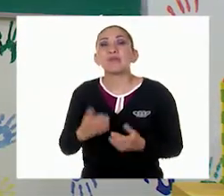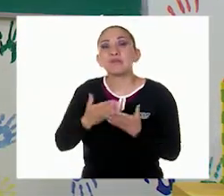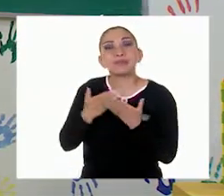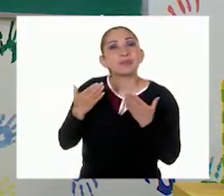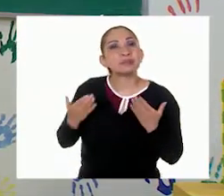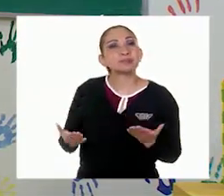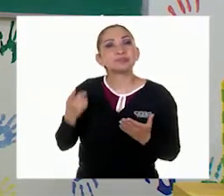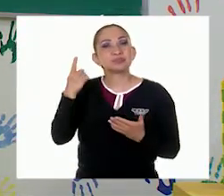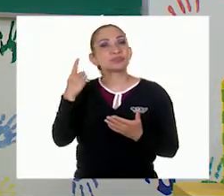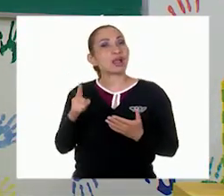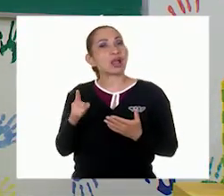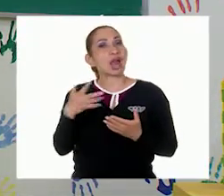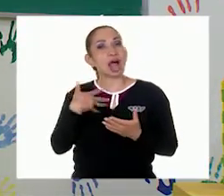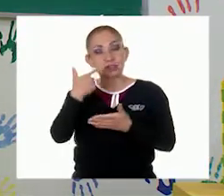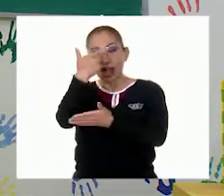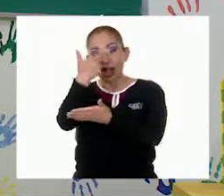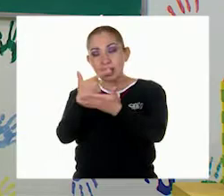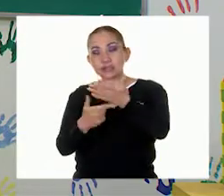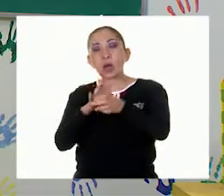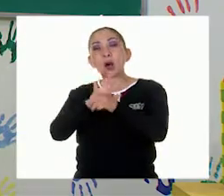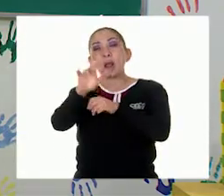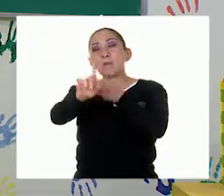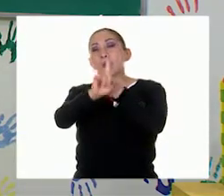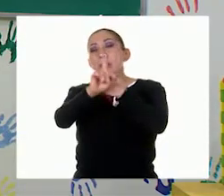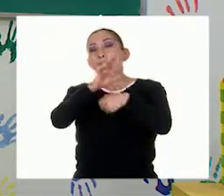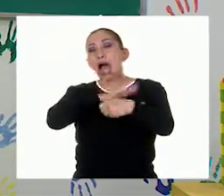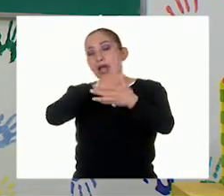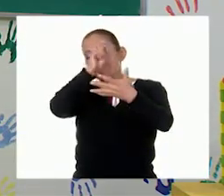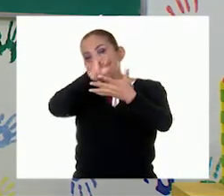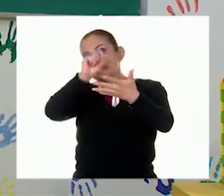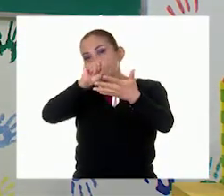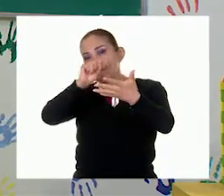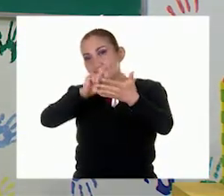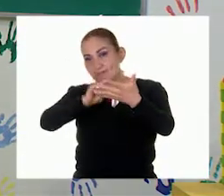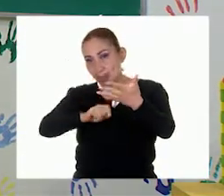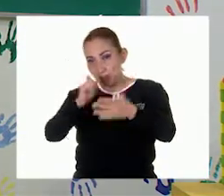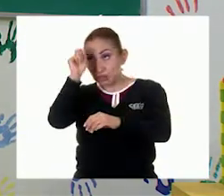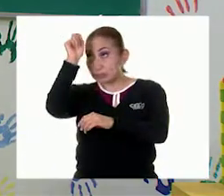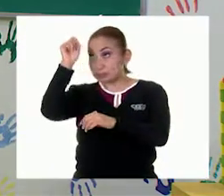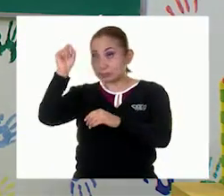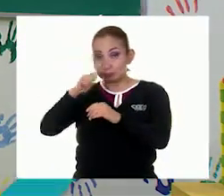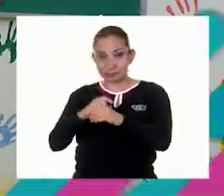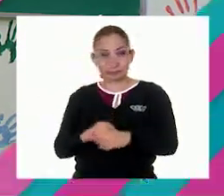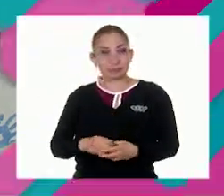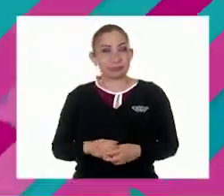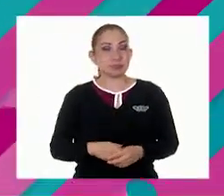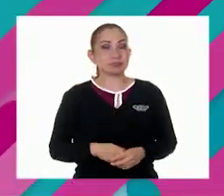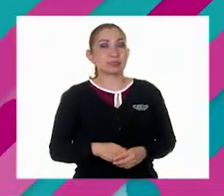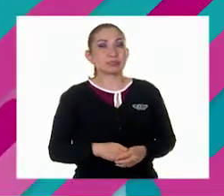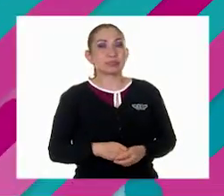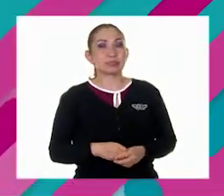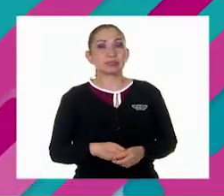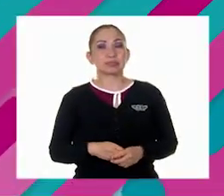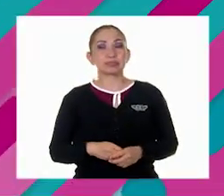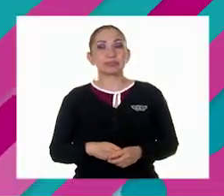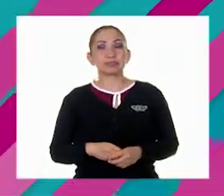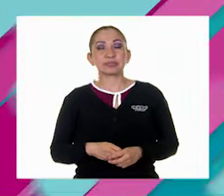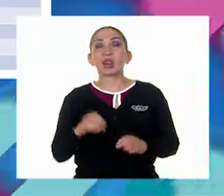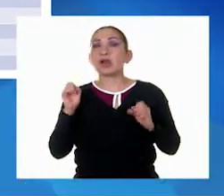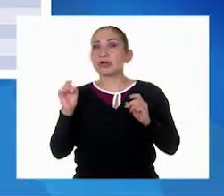Ahora, para hacer una lista de problemas, vamos a anotar. ¿Les parece? Sí, vamos a anotar. Sí, vamos. Muy